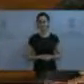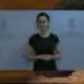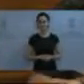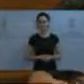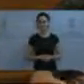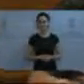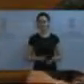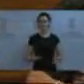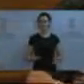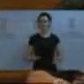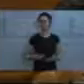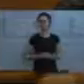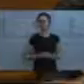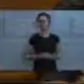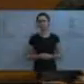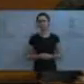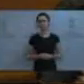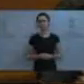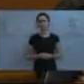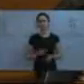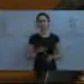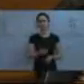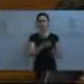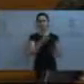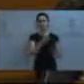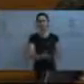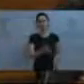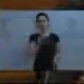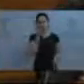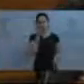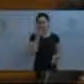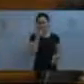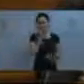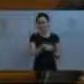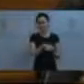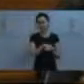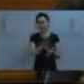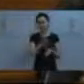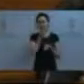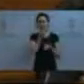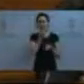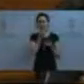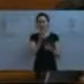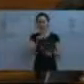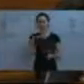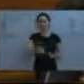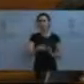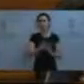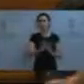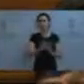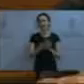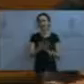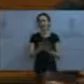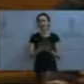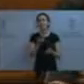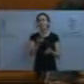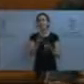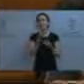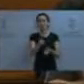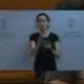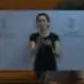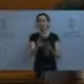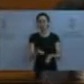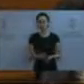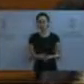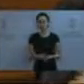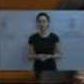ya que a usted le gusta mucho hablar de datos, hoy yo también le voy a hablar de datos. Le